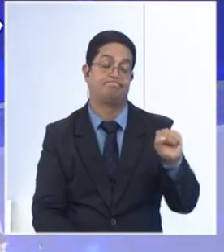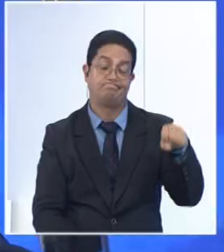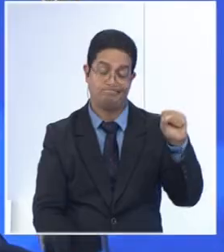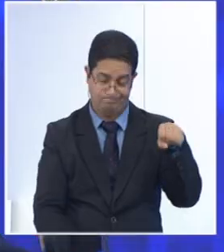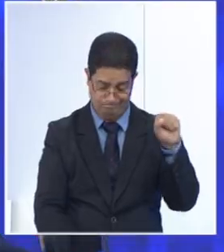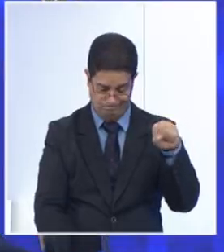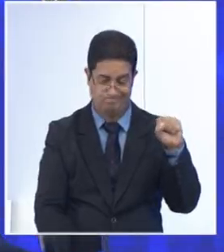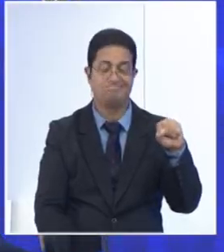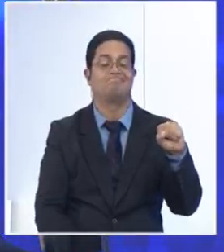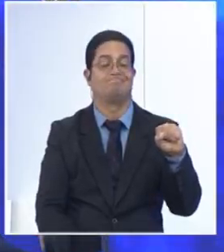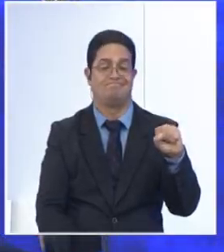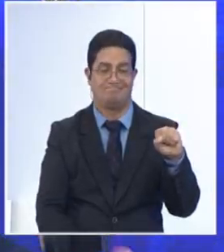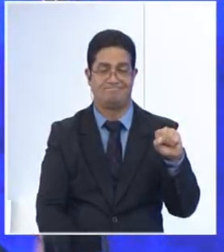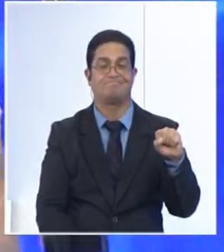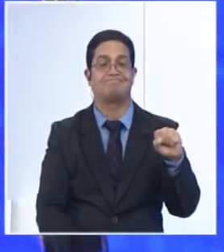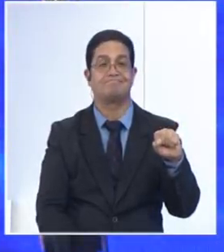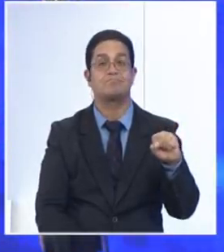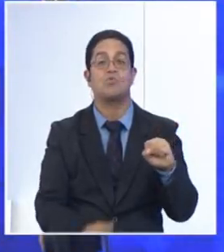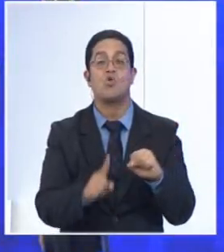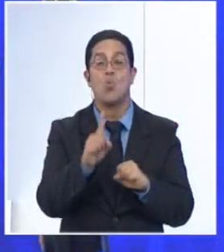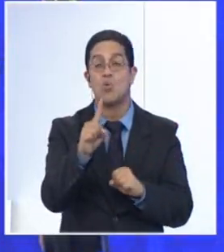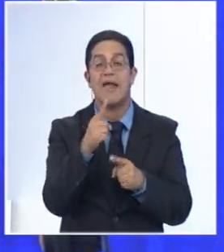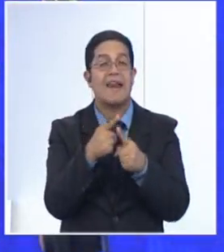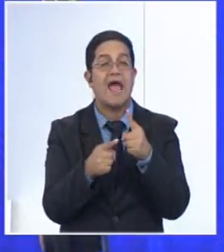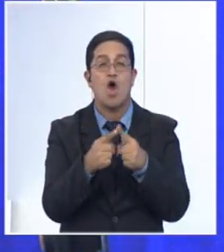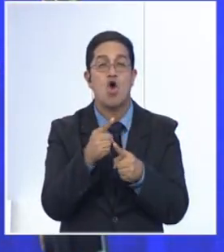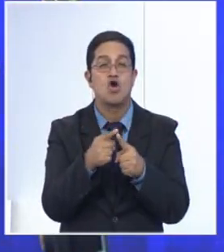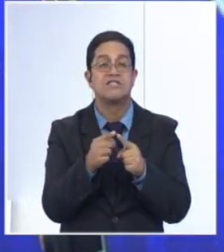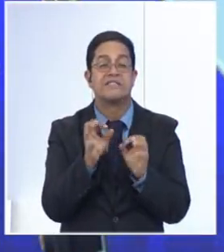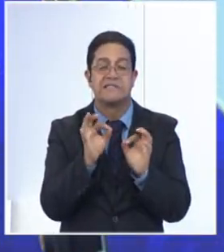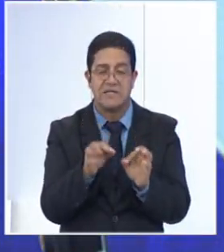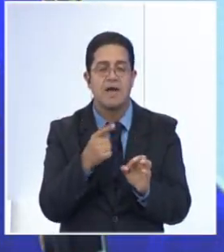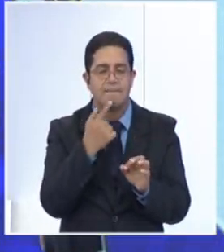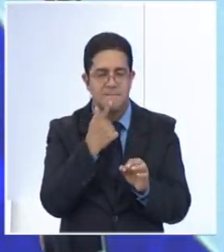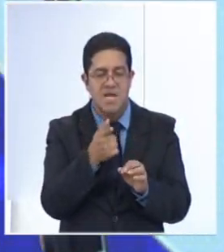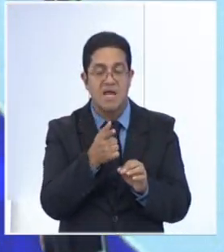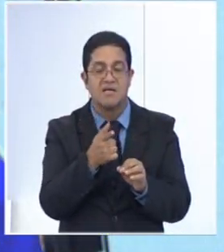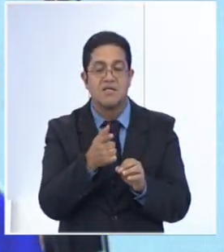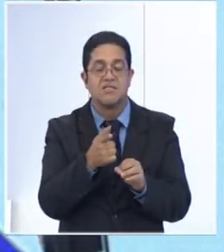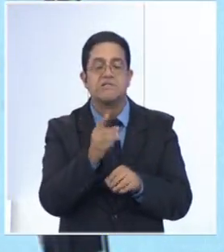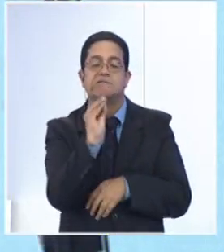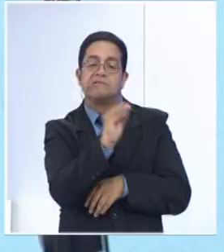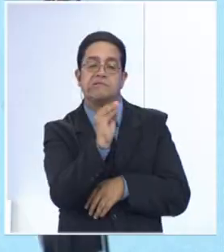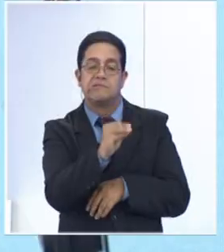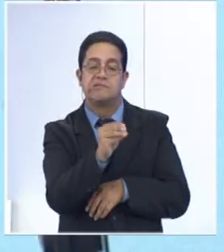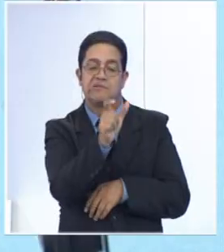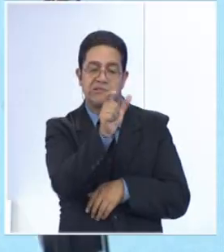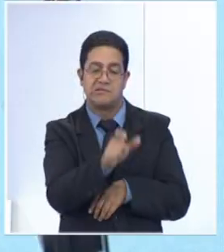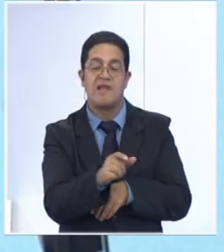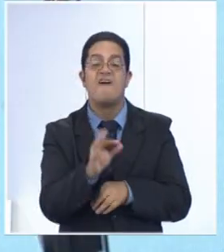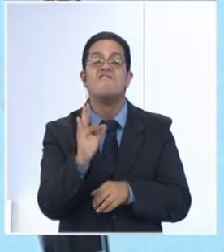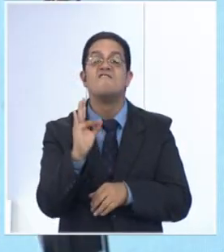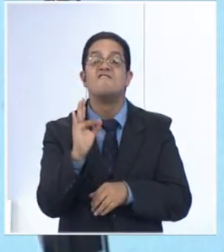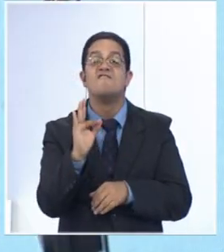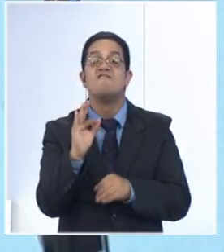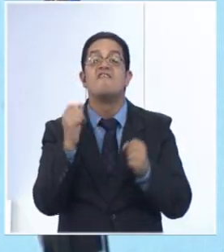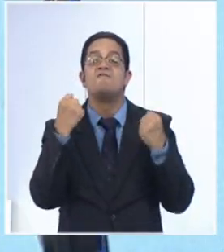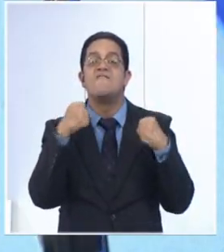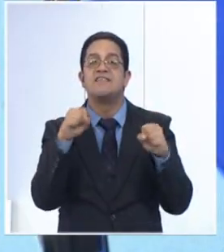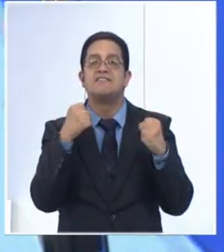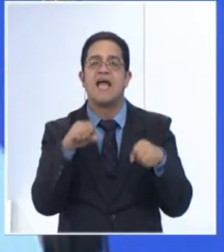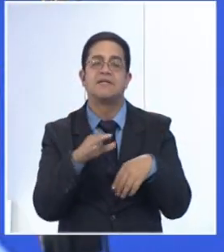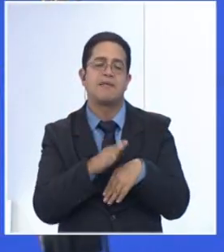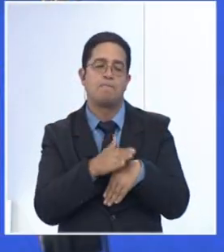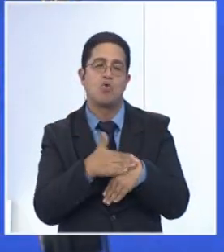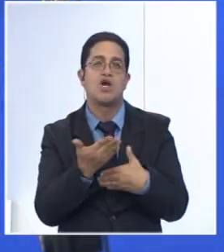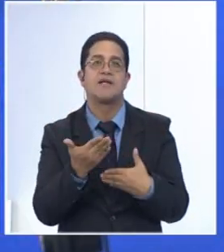De hecho, una de las cosas que uno hace es trabajar en conjunto con esa fisiatría muy dirigida, sobre todo porque el factor biológico,